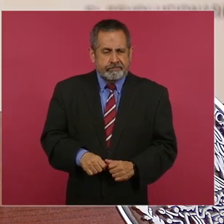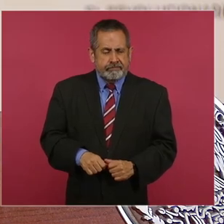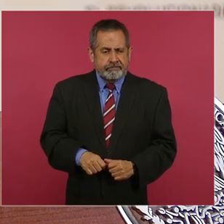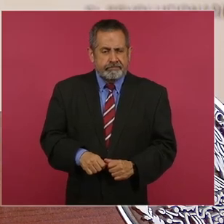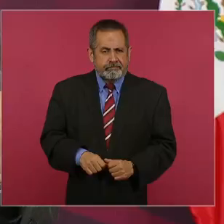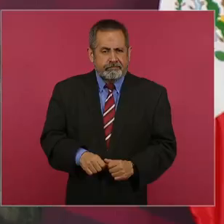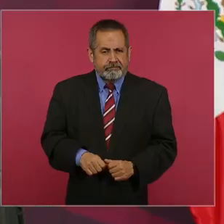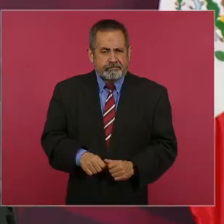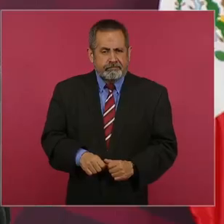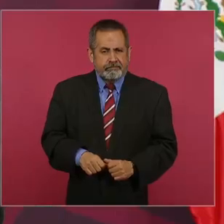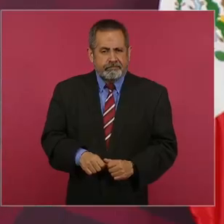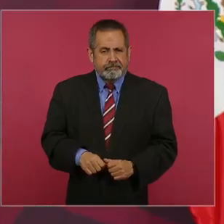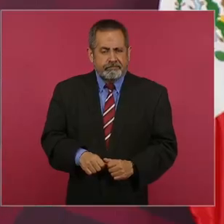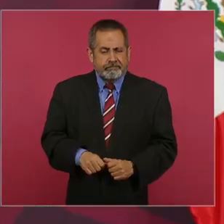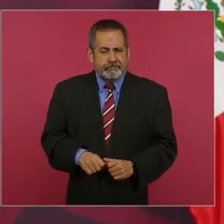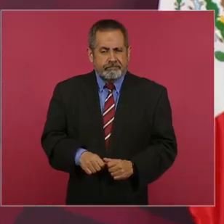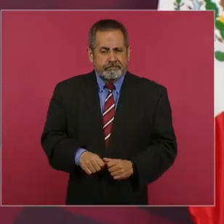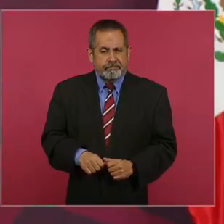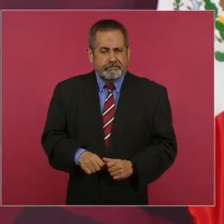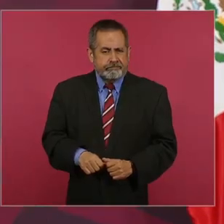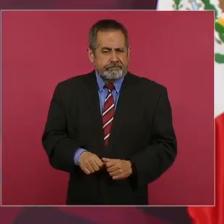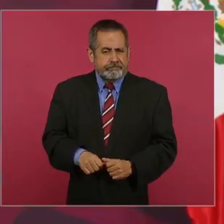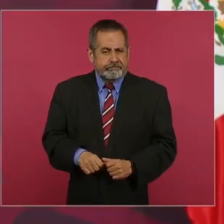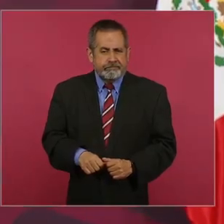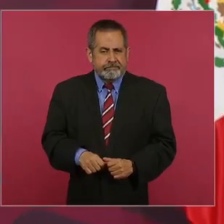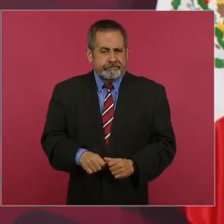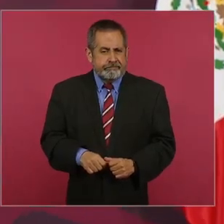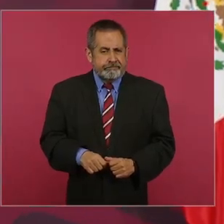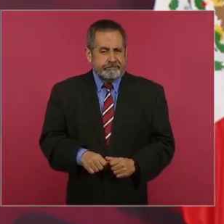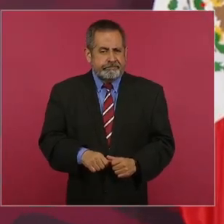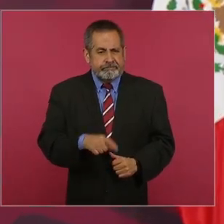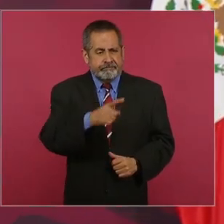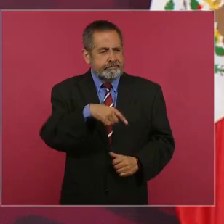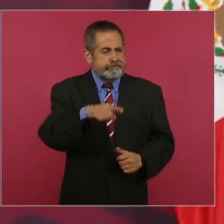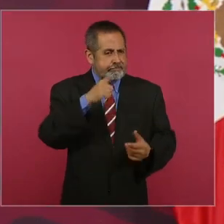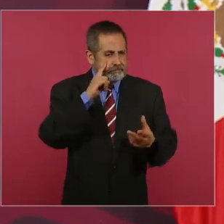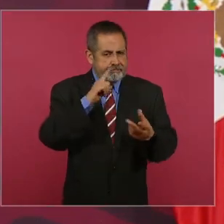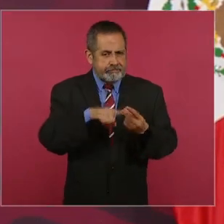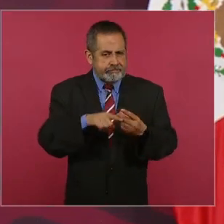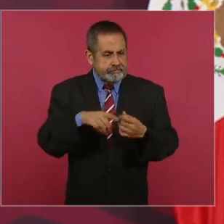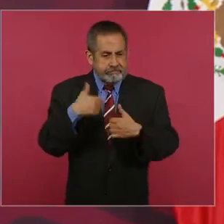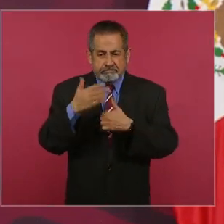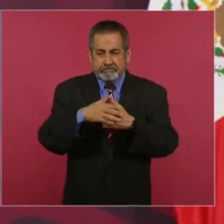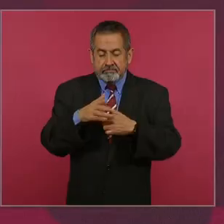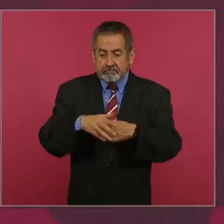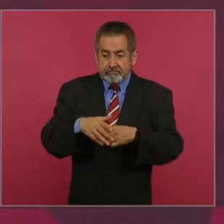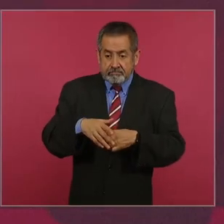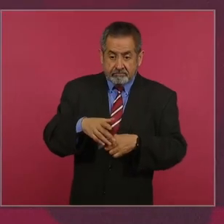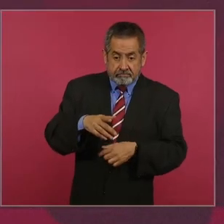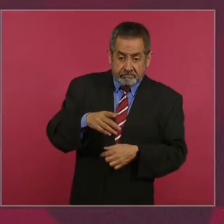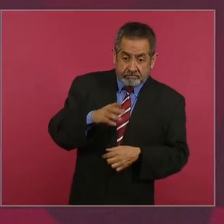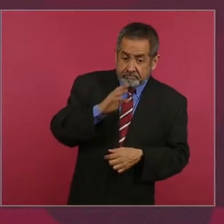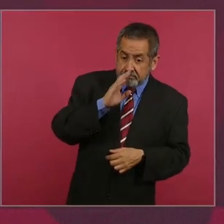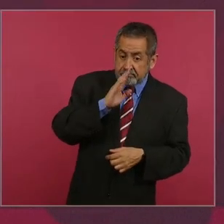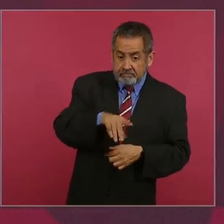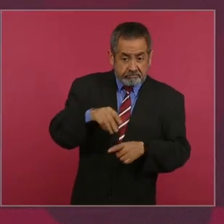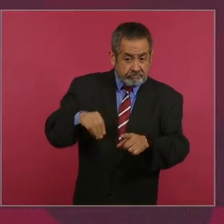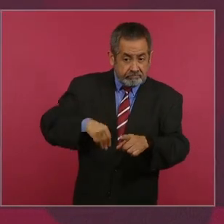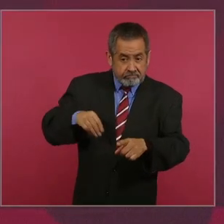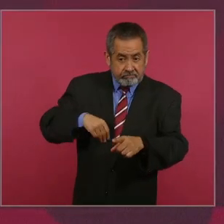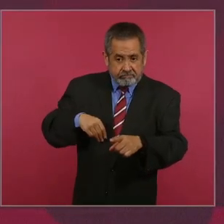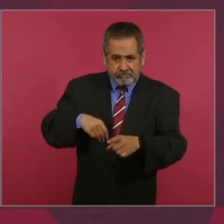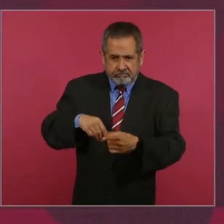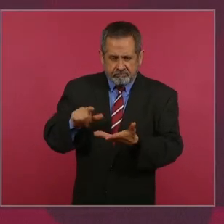se va a aprobar la pena de muerte en caso de